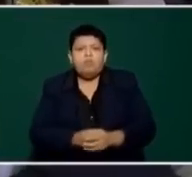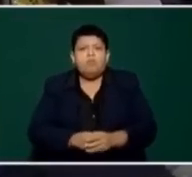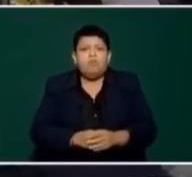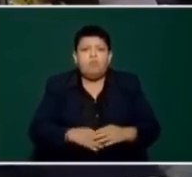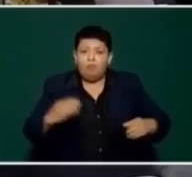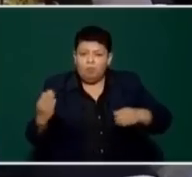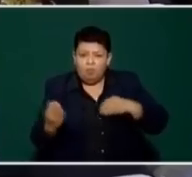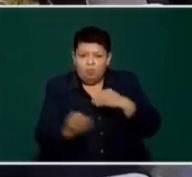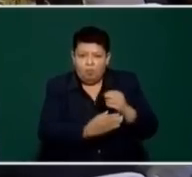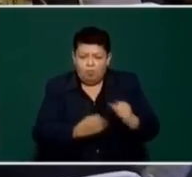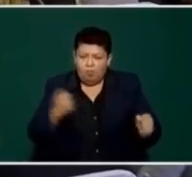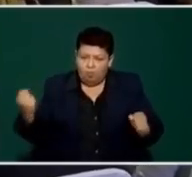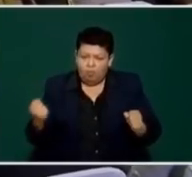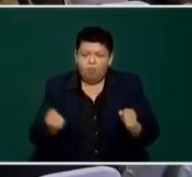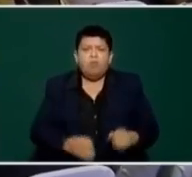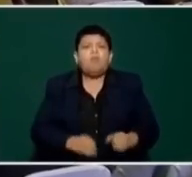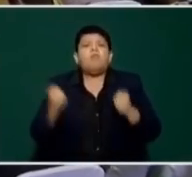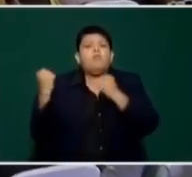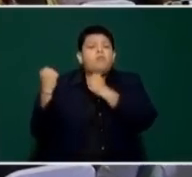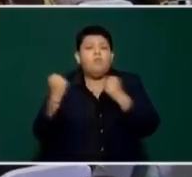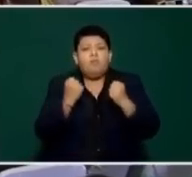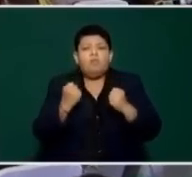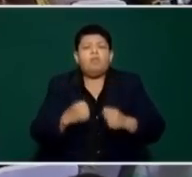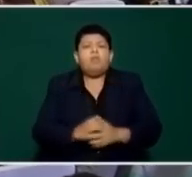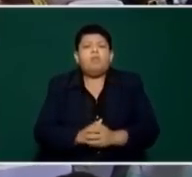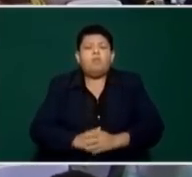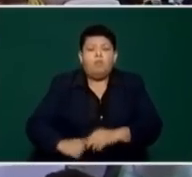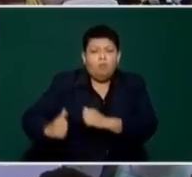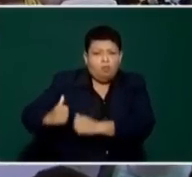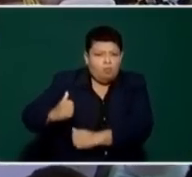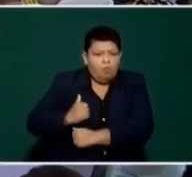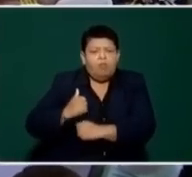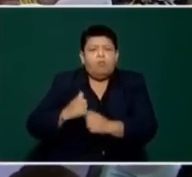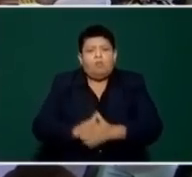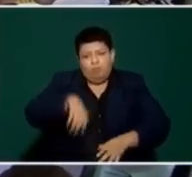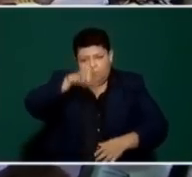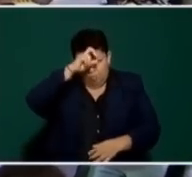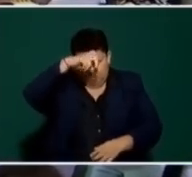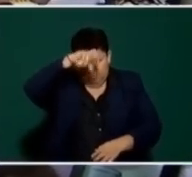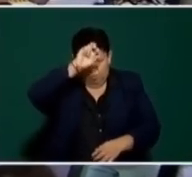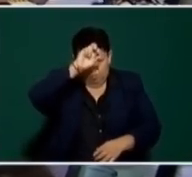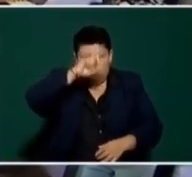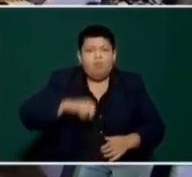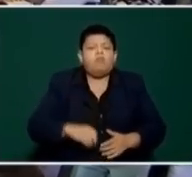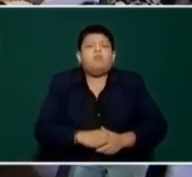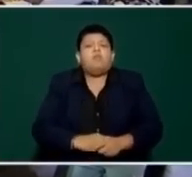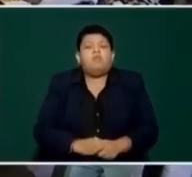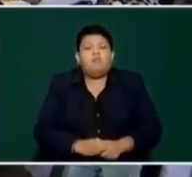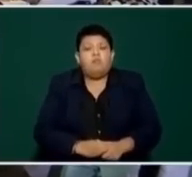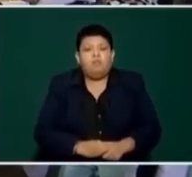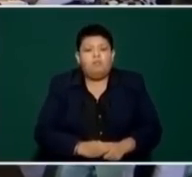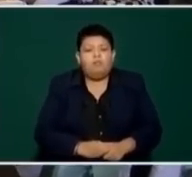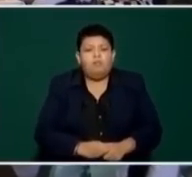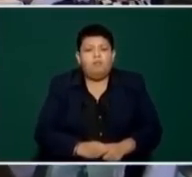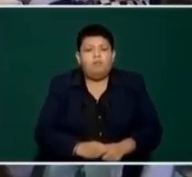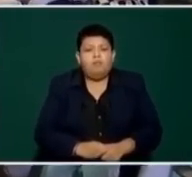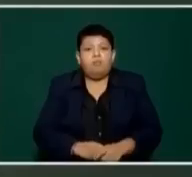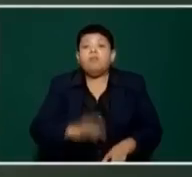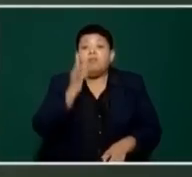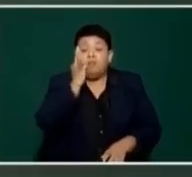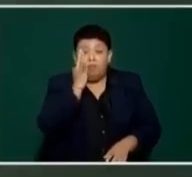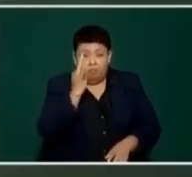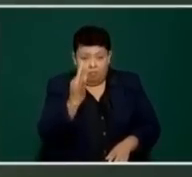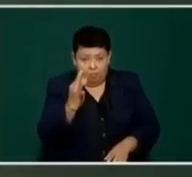fuerzas federales, las Fuerzas Armadas, la Secretaría de Marina, la Secretaría de la Defensa Nacional, la